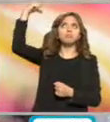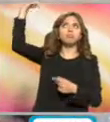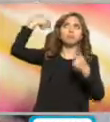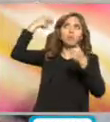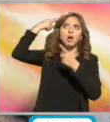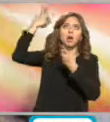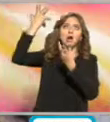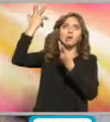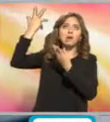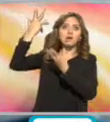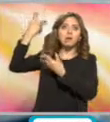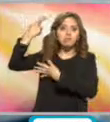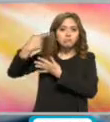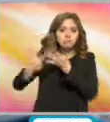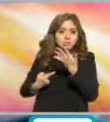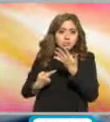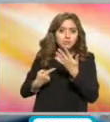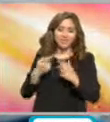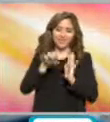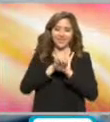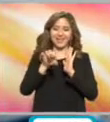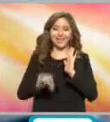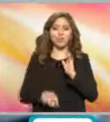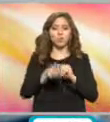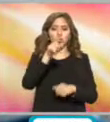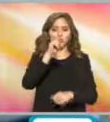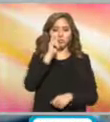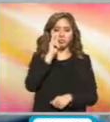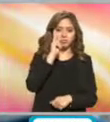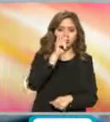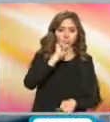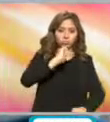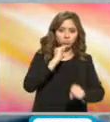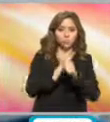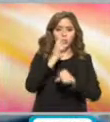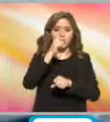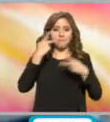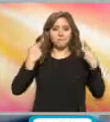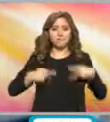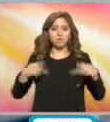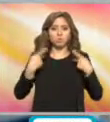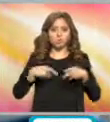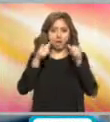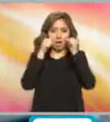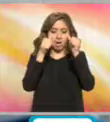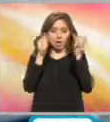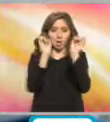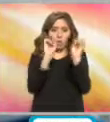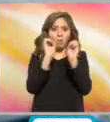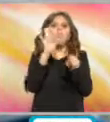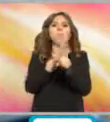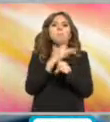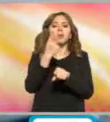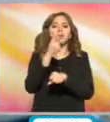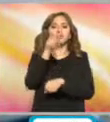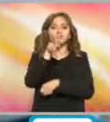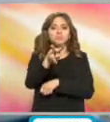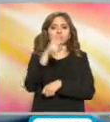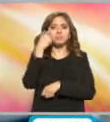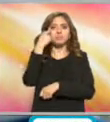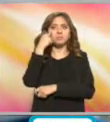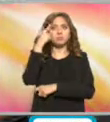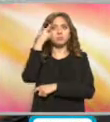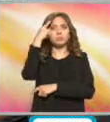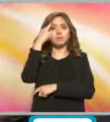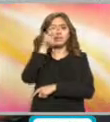vamos a hacer después. ¿Les habrá pasado que ustedes pueden leer cuando una persona no te está poniendo atención porque empiezas a ver la mirada vacía y está